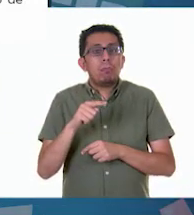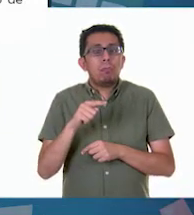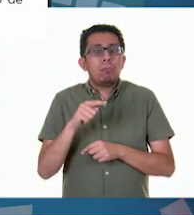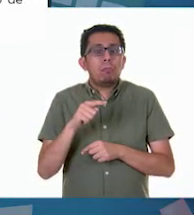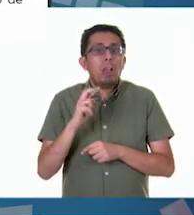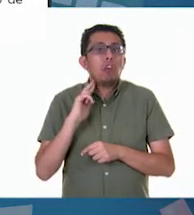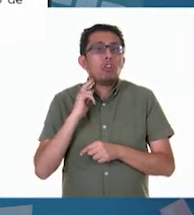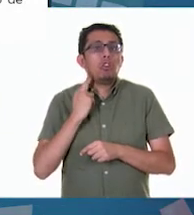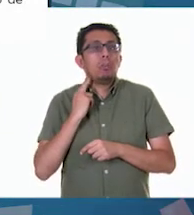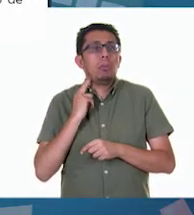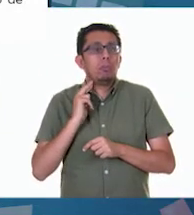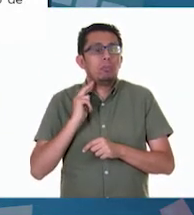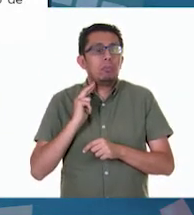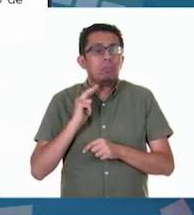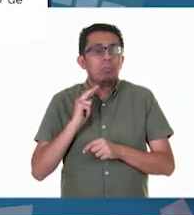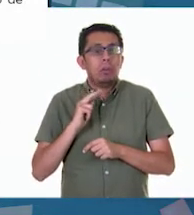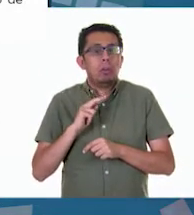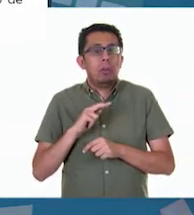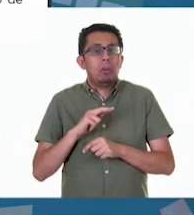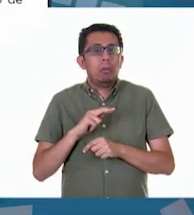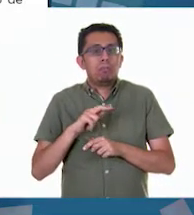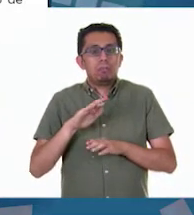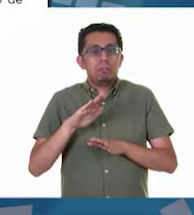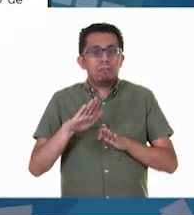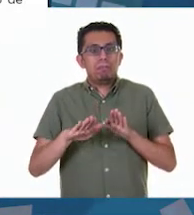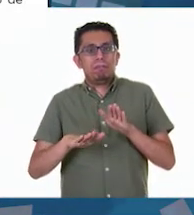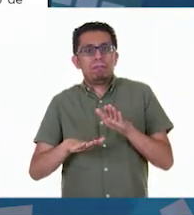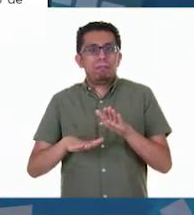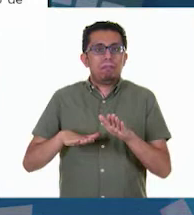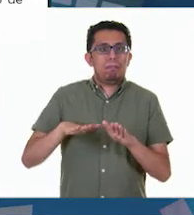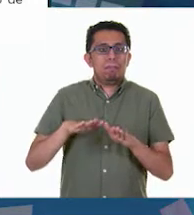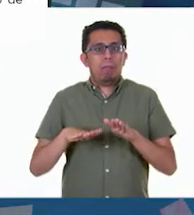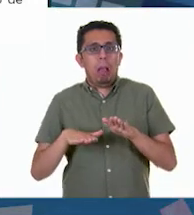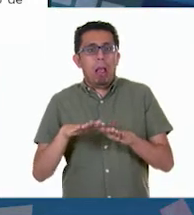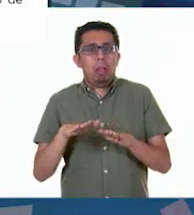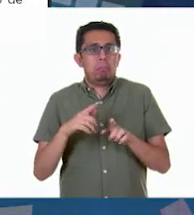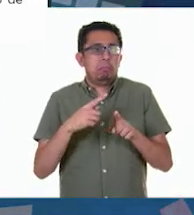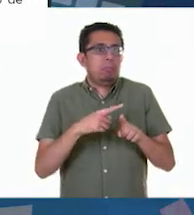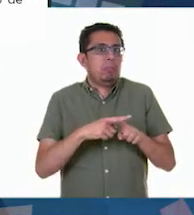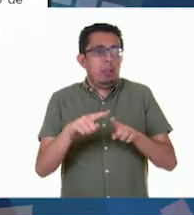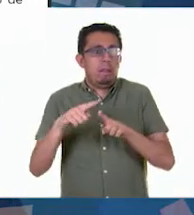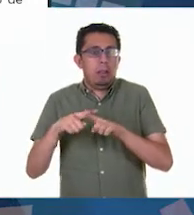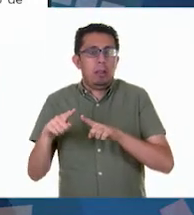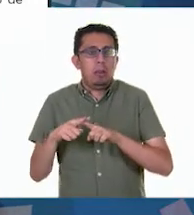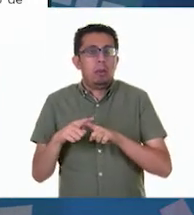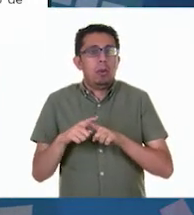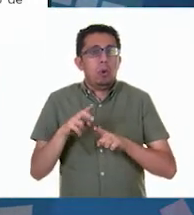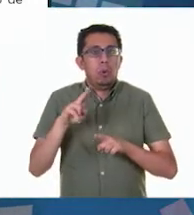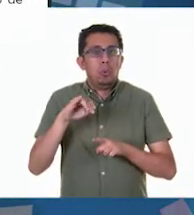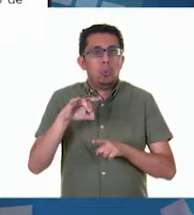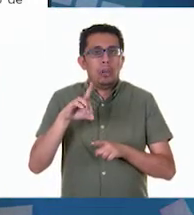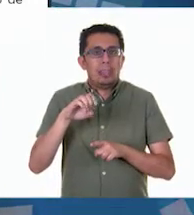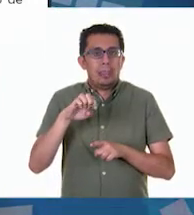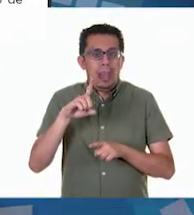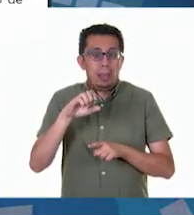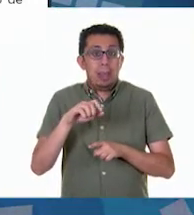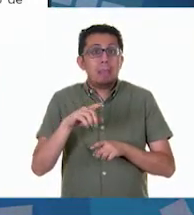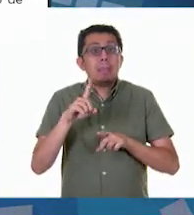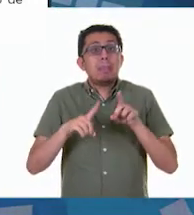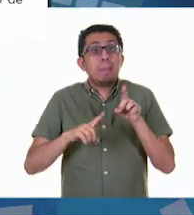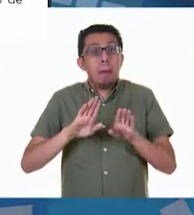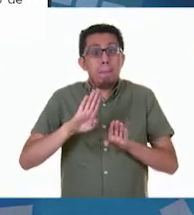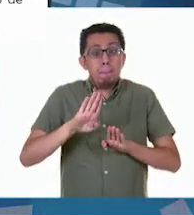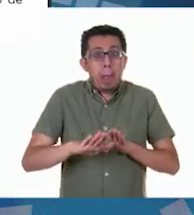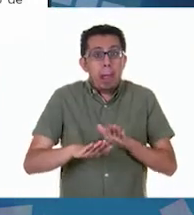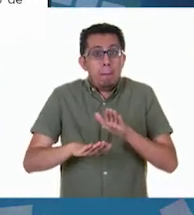determinada cantidad de unidades en función del número de pasos que da. Las